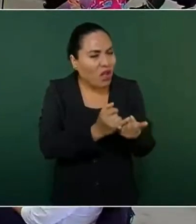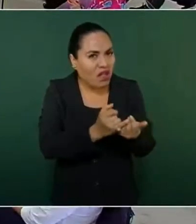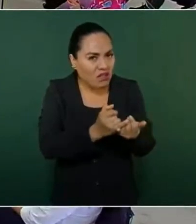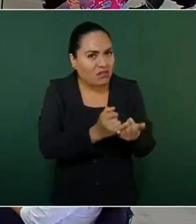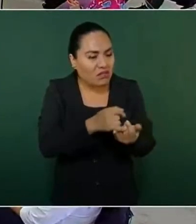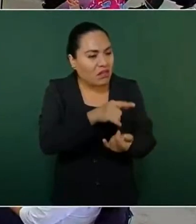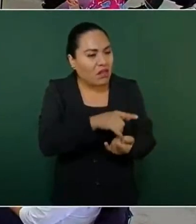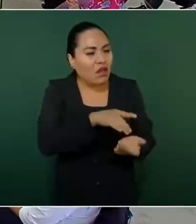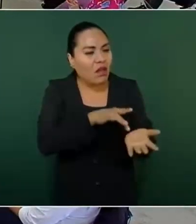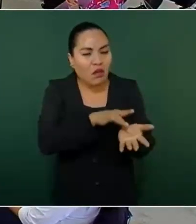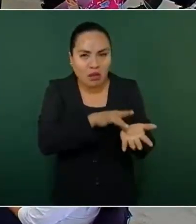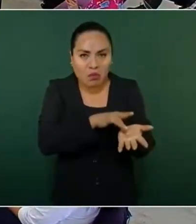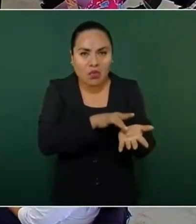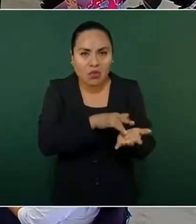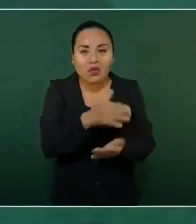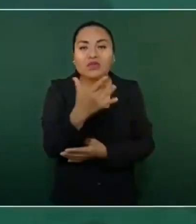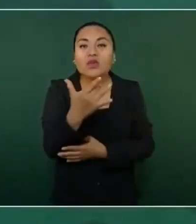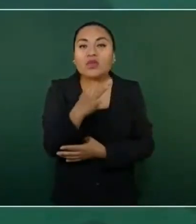de su inversión.